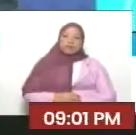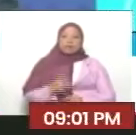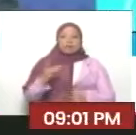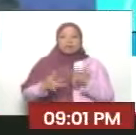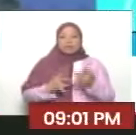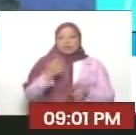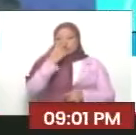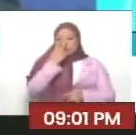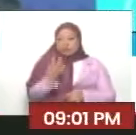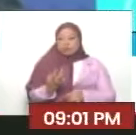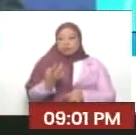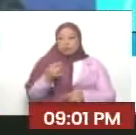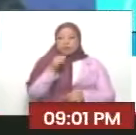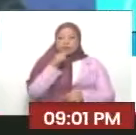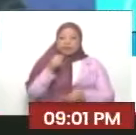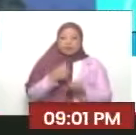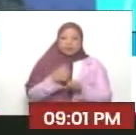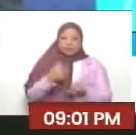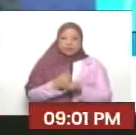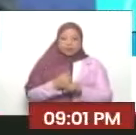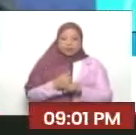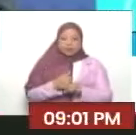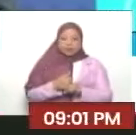invitada a Emerelis García,